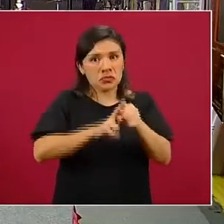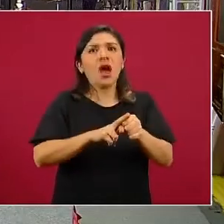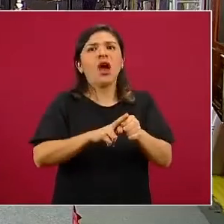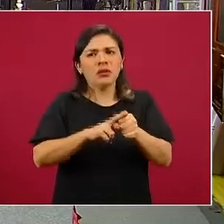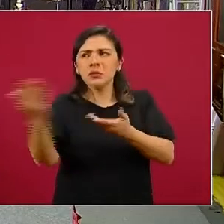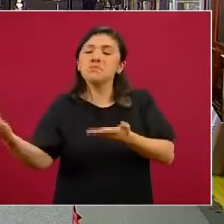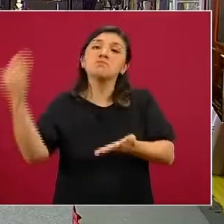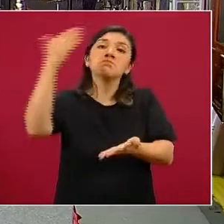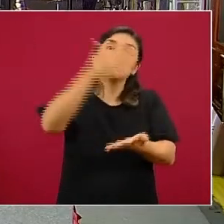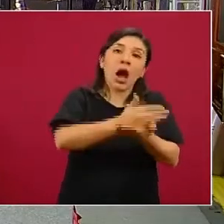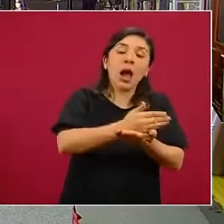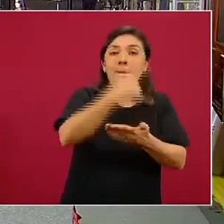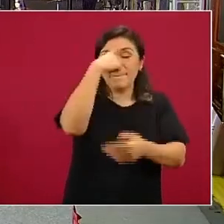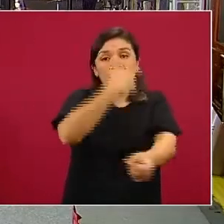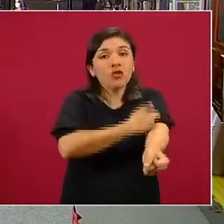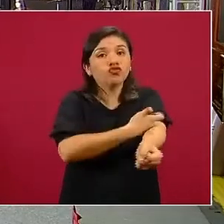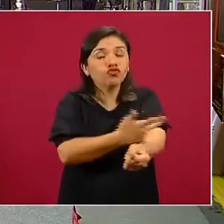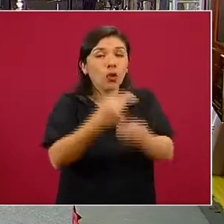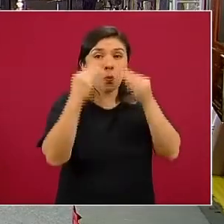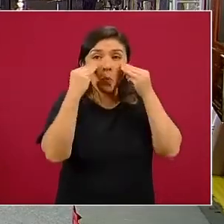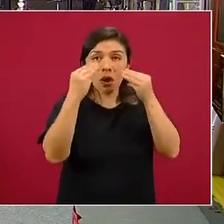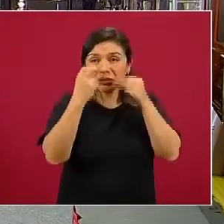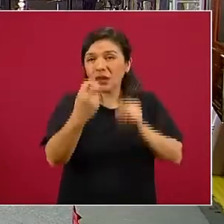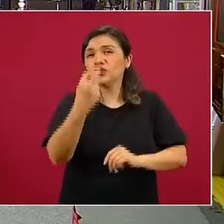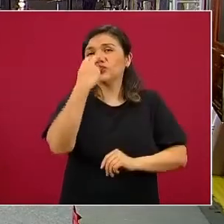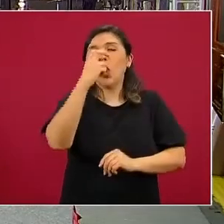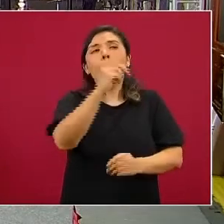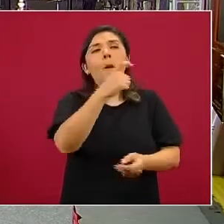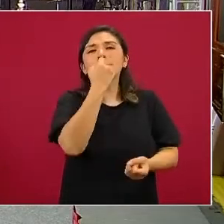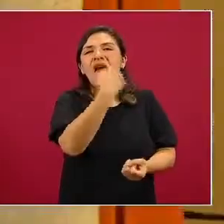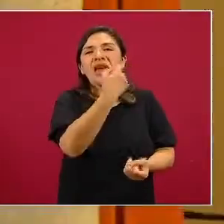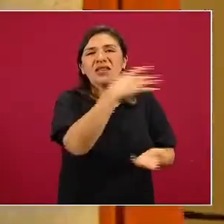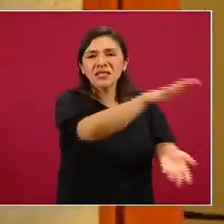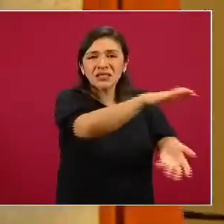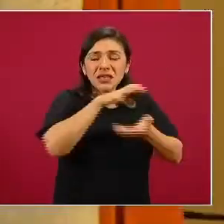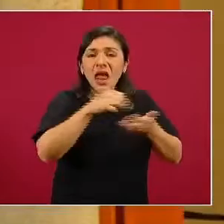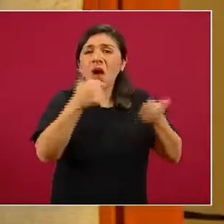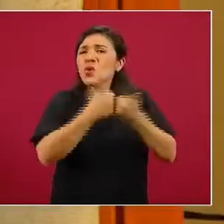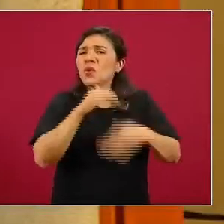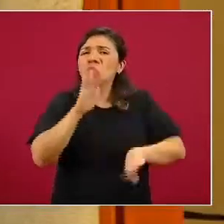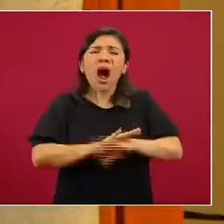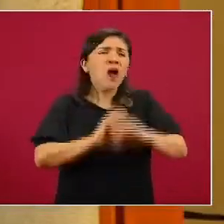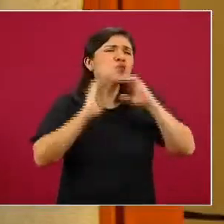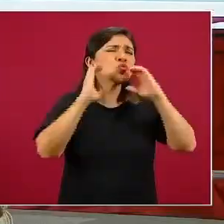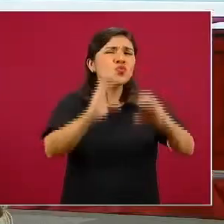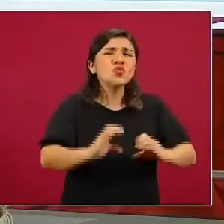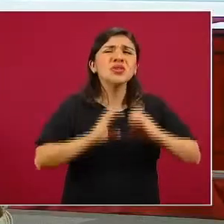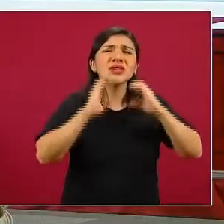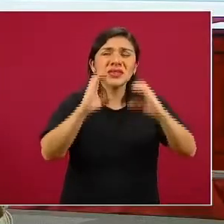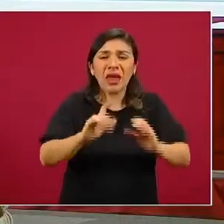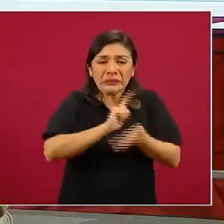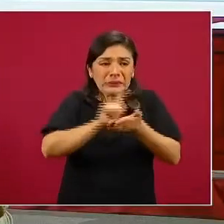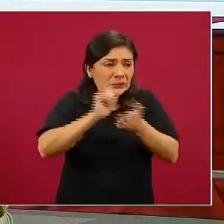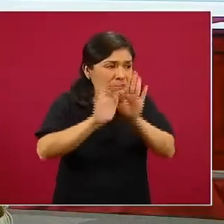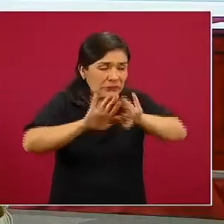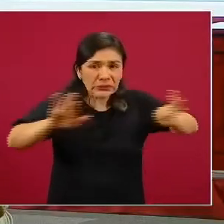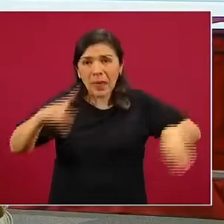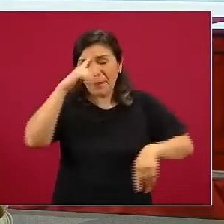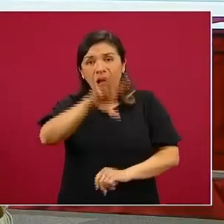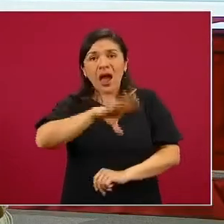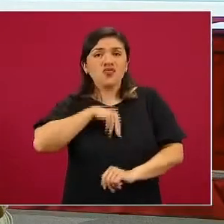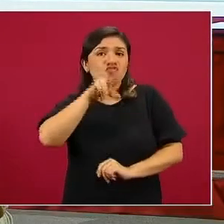iban específicamente a la toma de muestras, a recibir el medicamento, con todas las medidas de precaución para no adquirir la